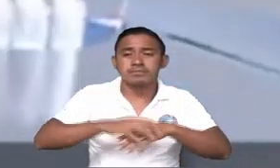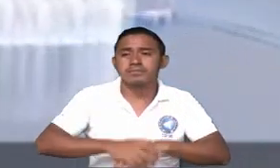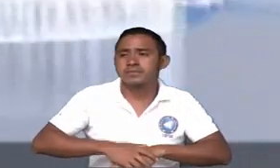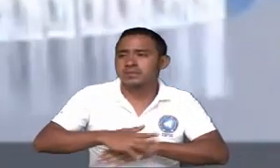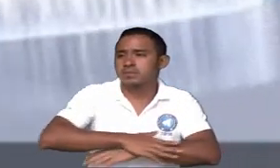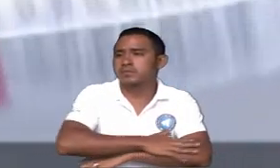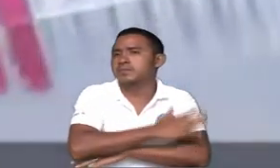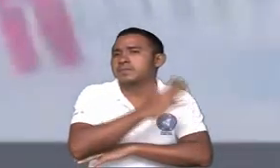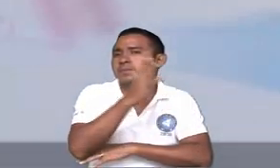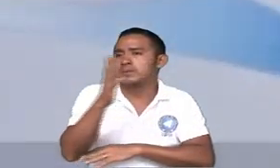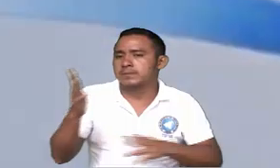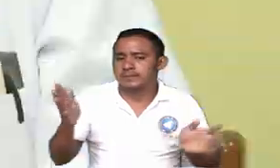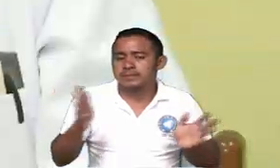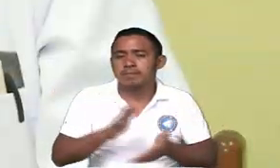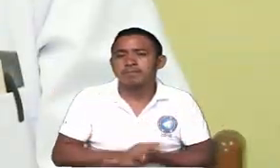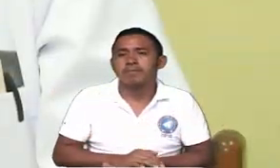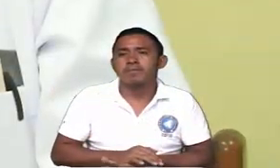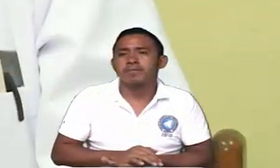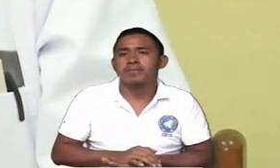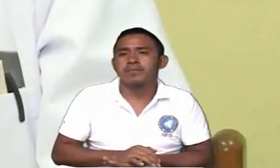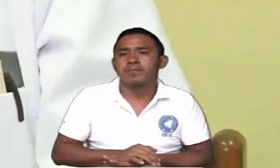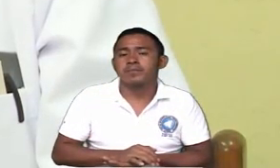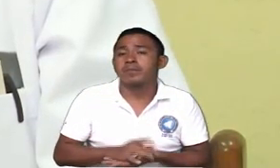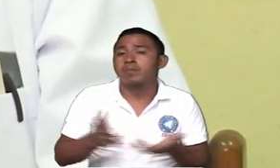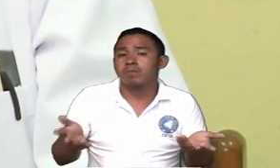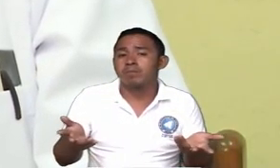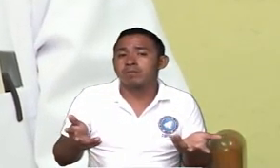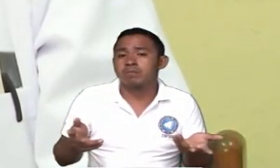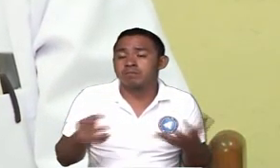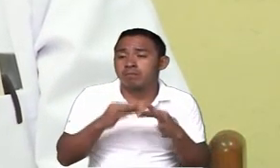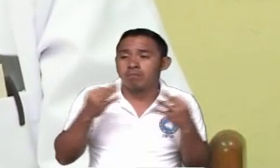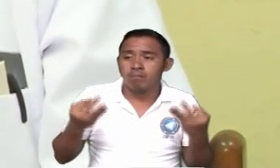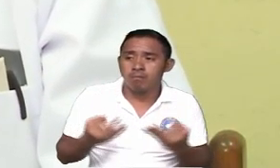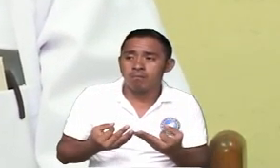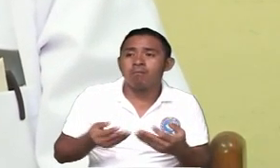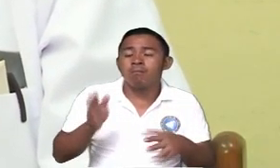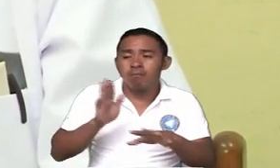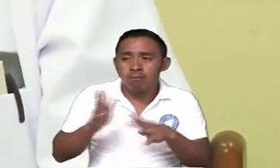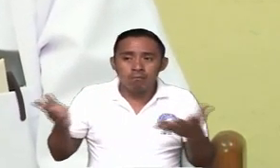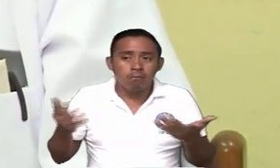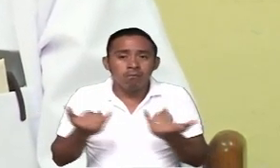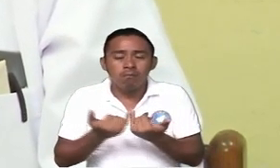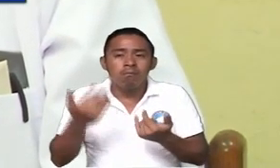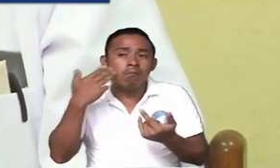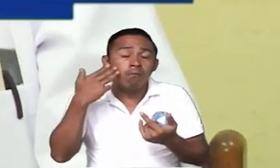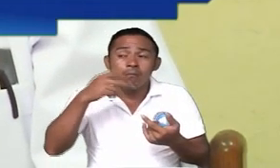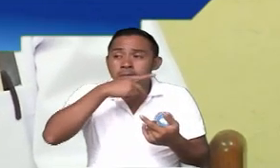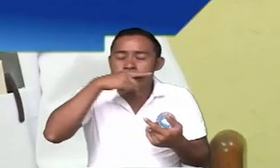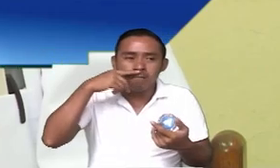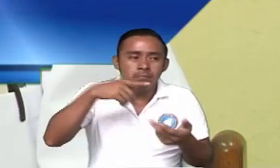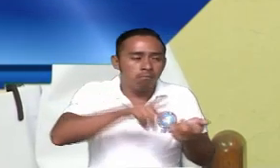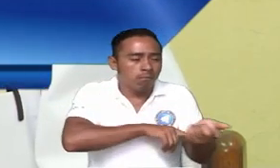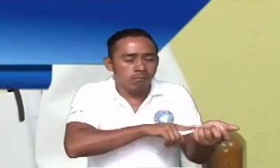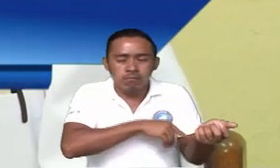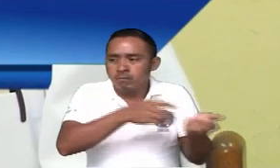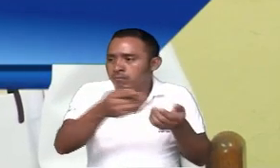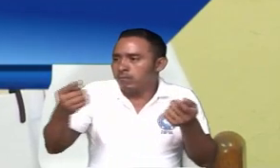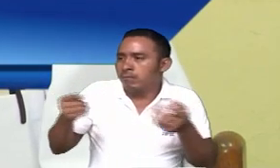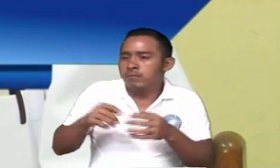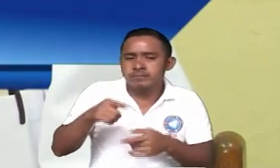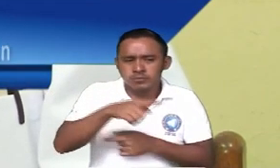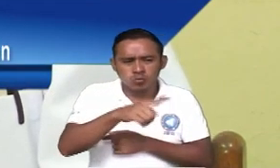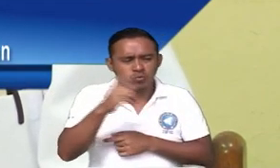día con el olor y, pues, indudablemente la familia interviene bastante. La mamá, el papá, los hermanos. Si le dicen,